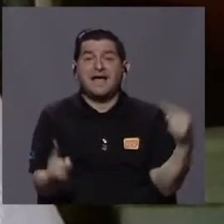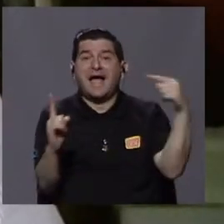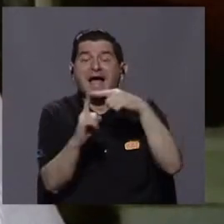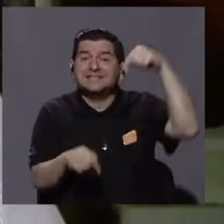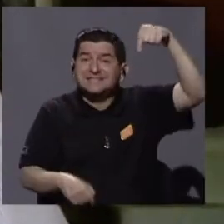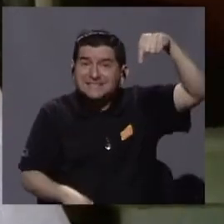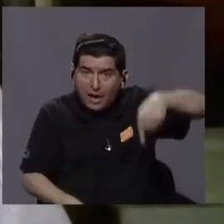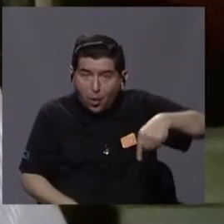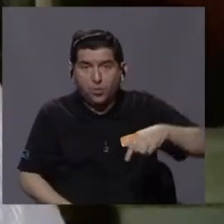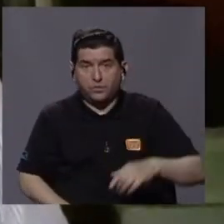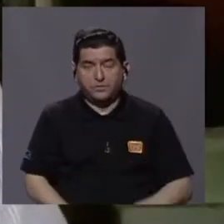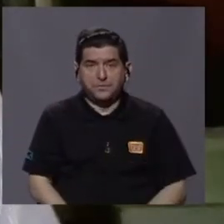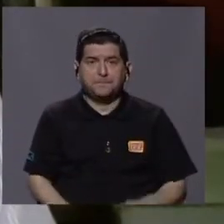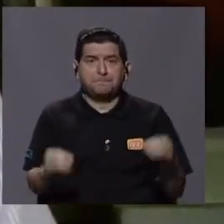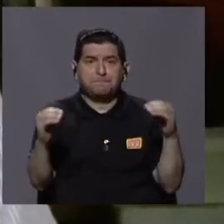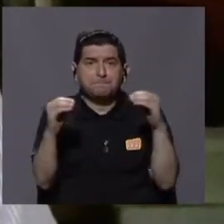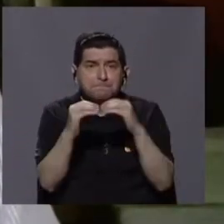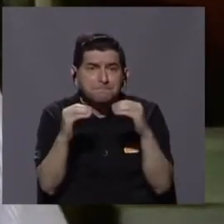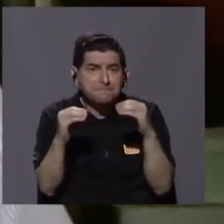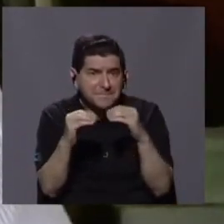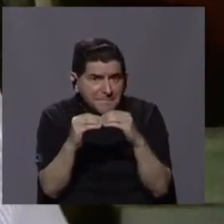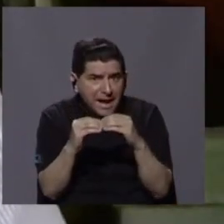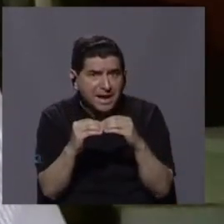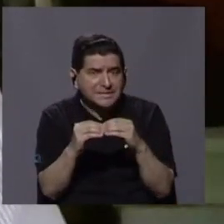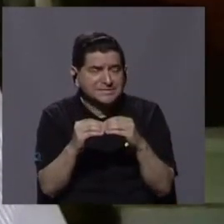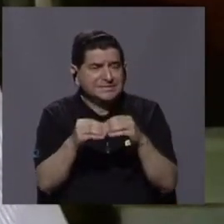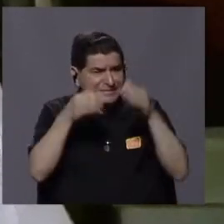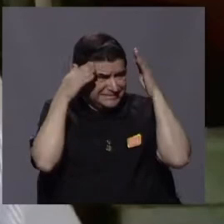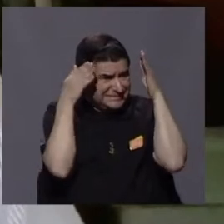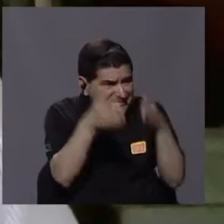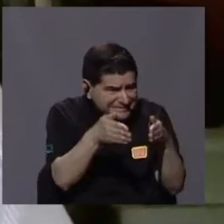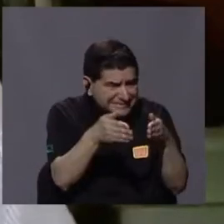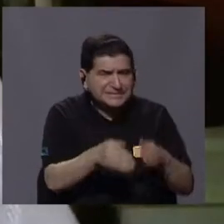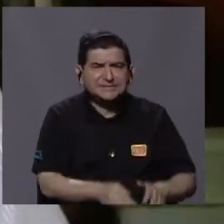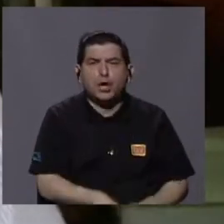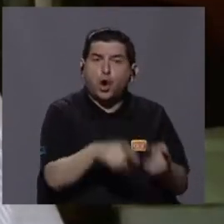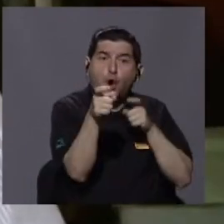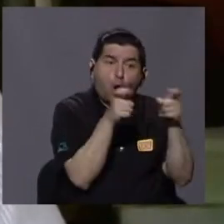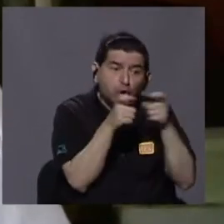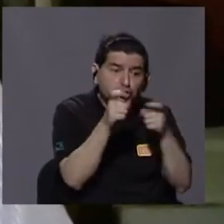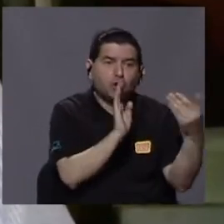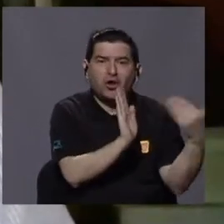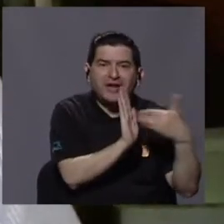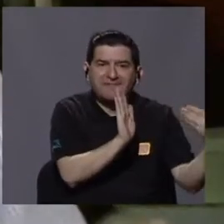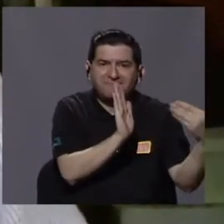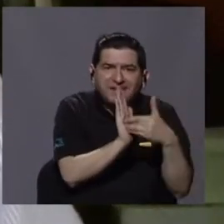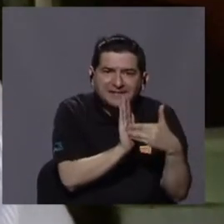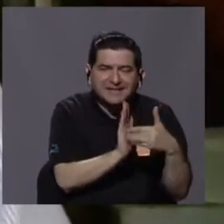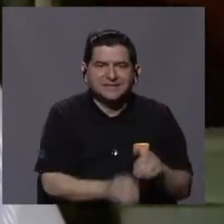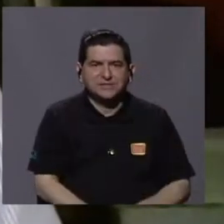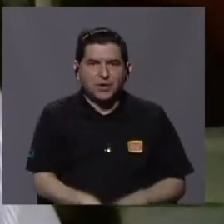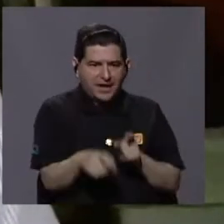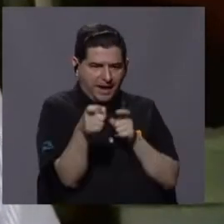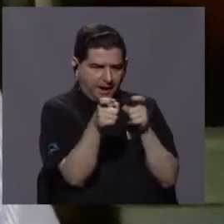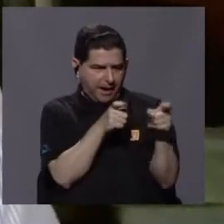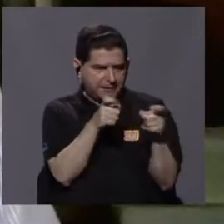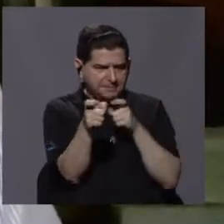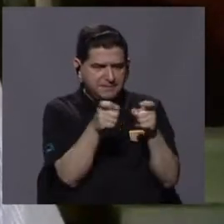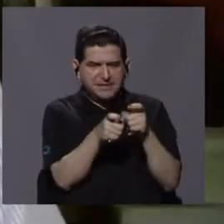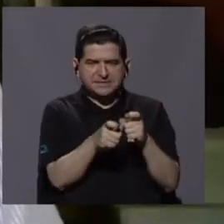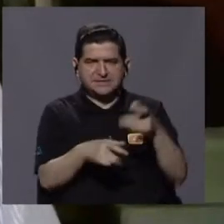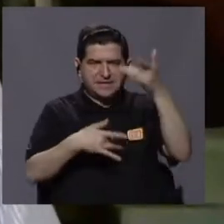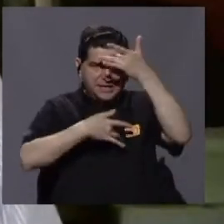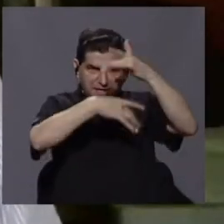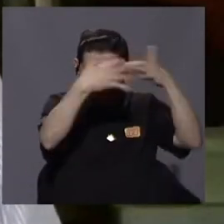hoy en día más valdría la pena enfocarse en un control de daños en una administración de la pandemia